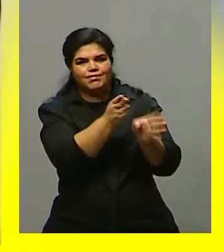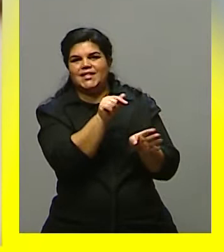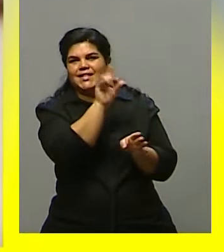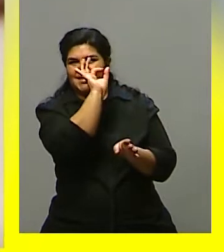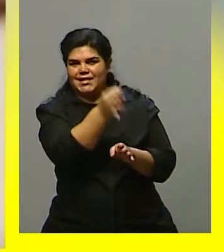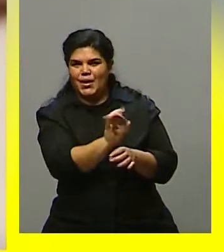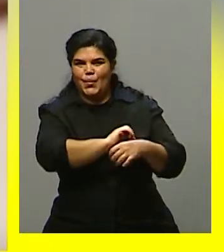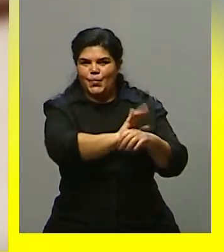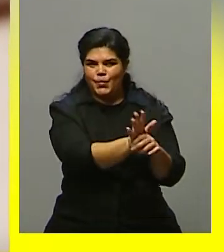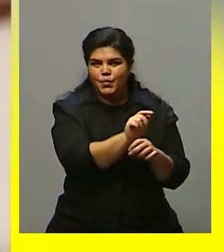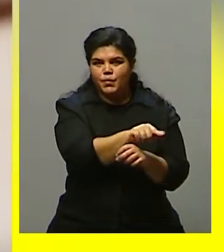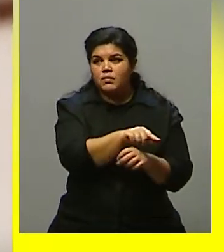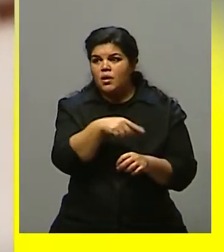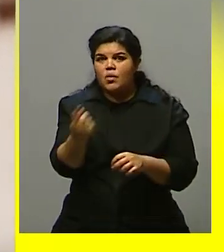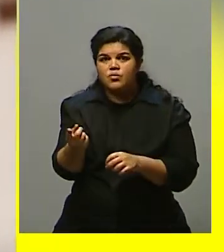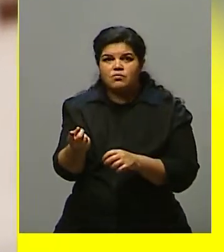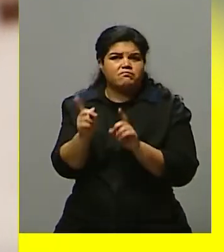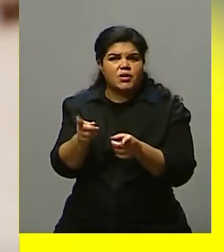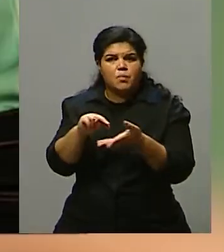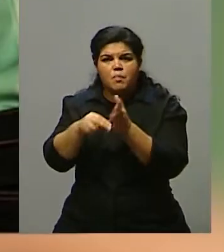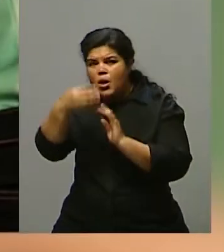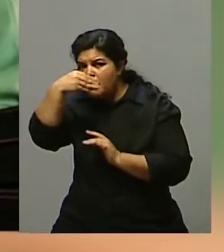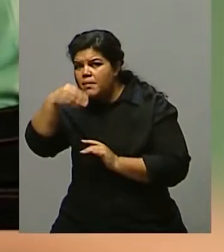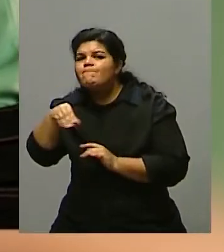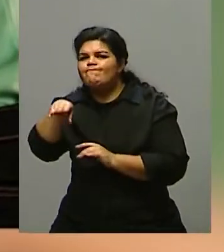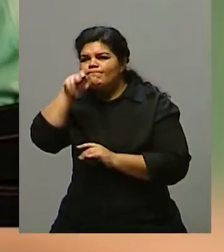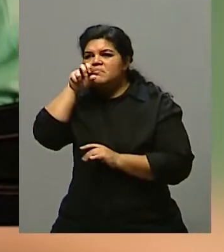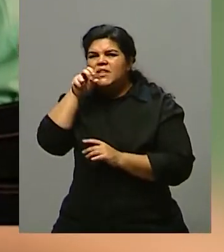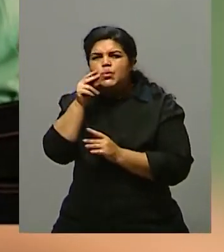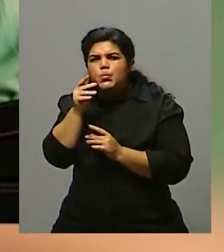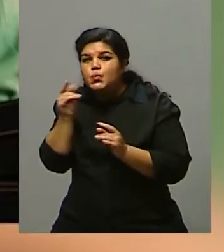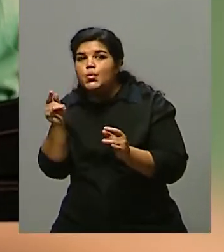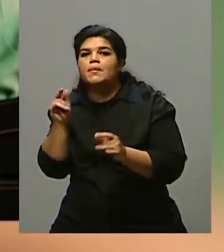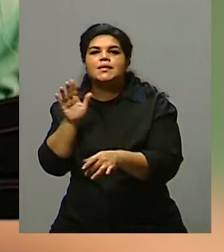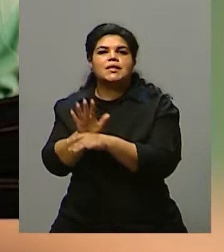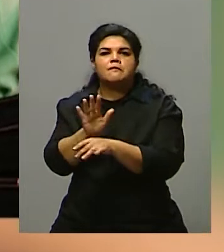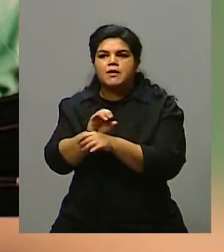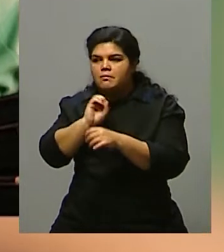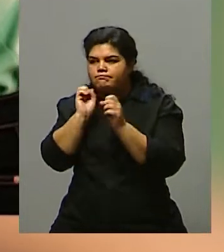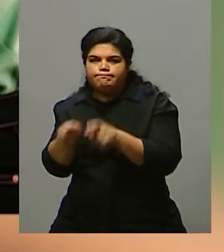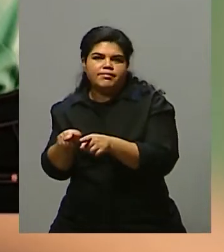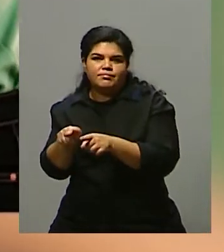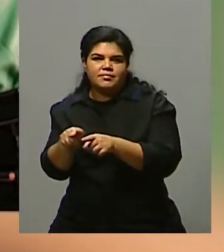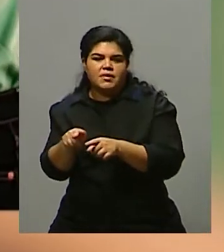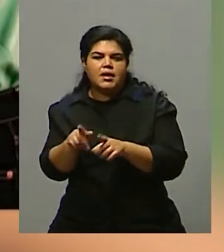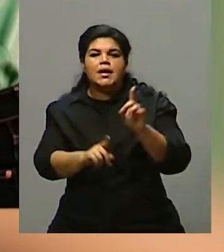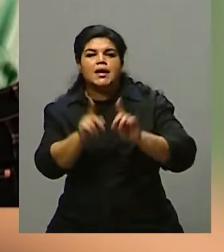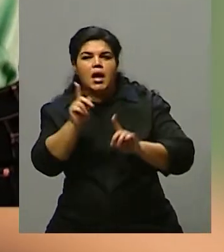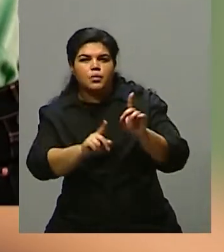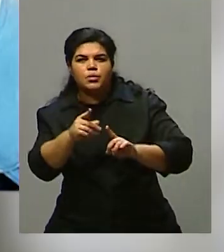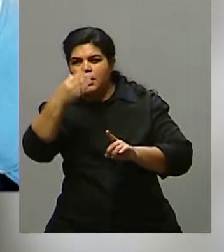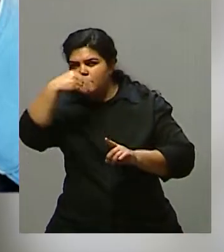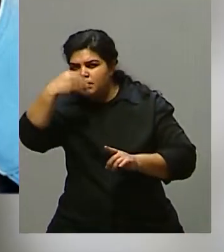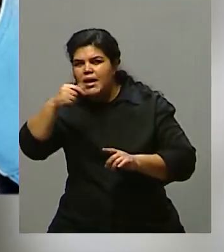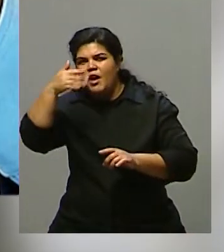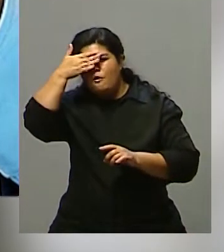lo clínico, a ver, nosotros en pediatría sí nos pasó cuando empezamos a ver gripe, es que los chicos venían con fiebre alta y un